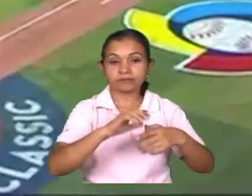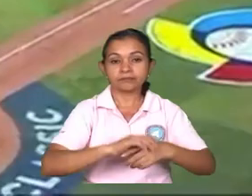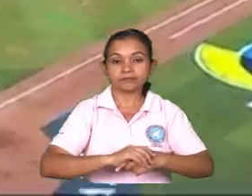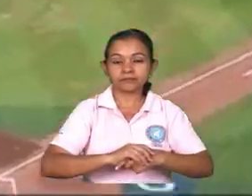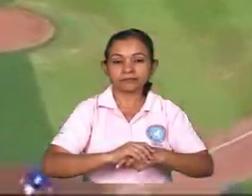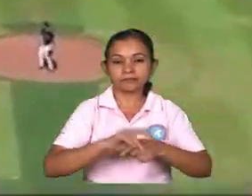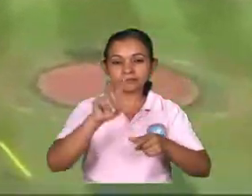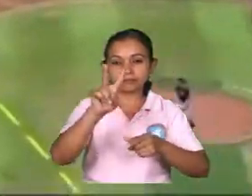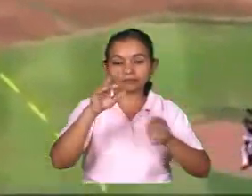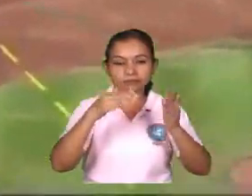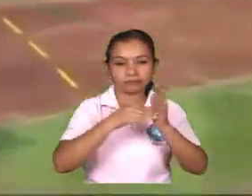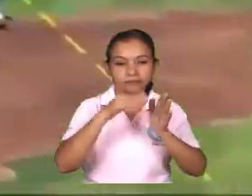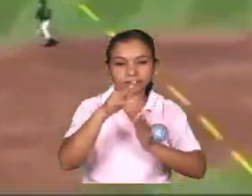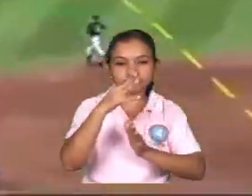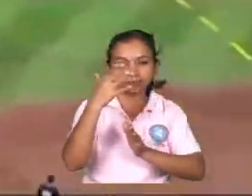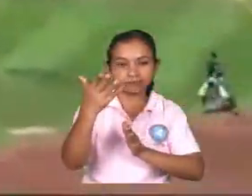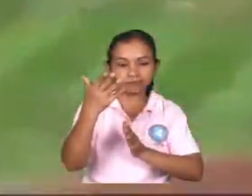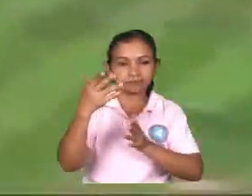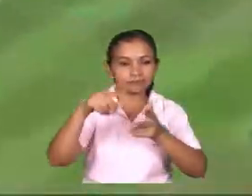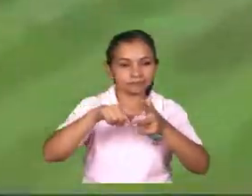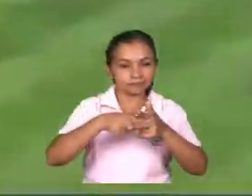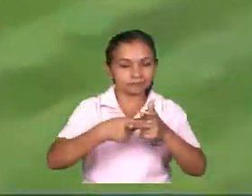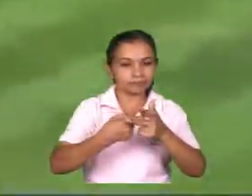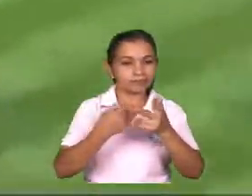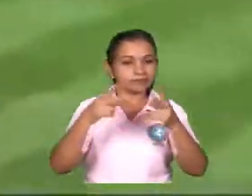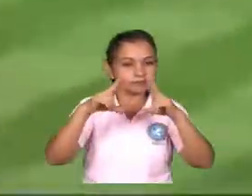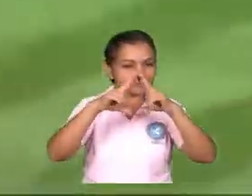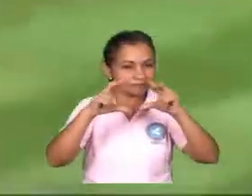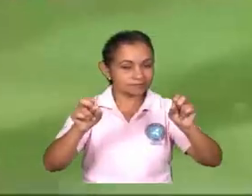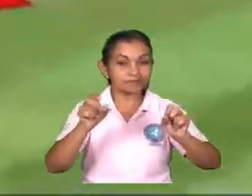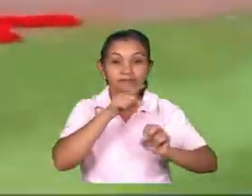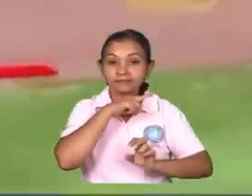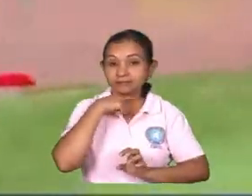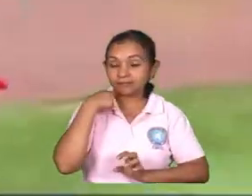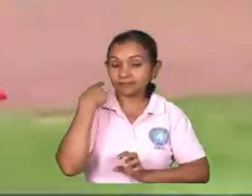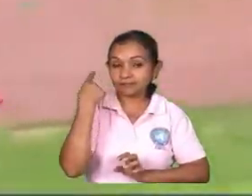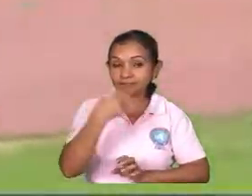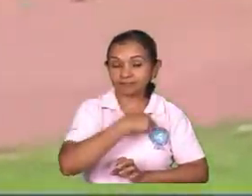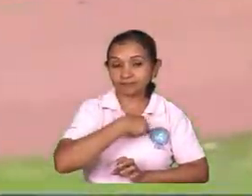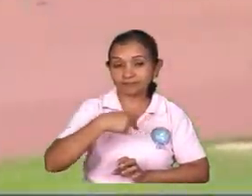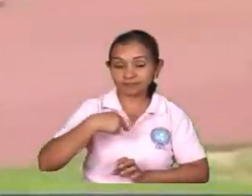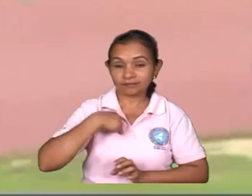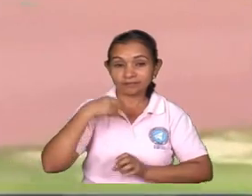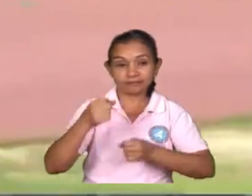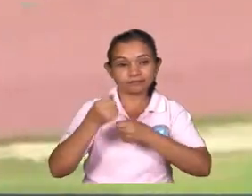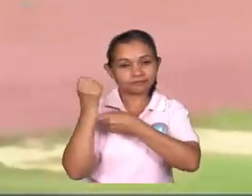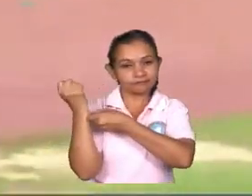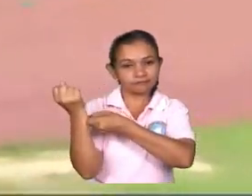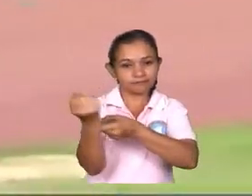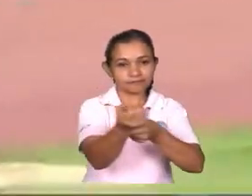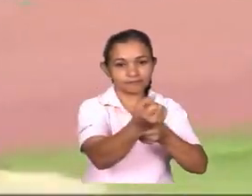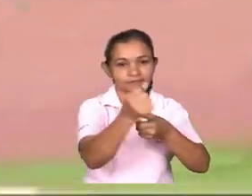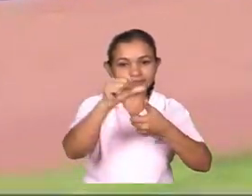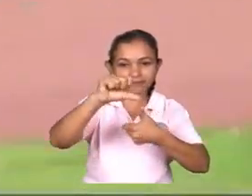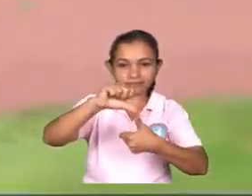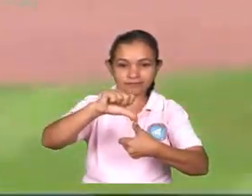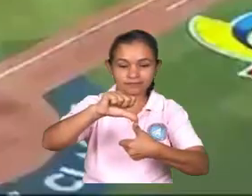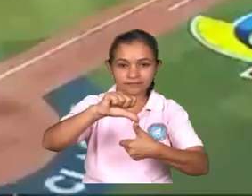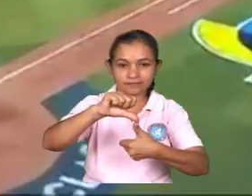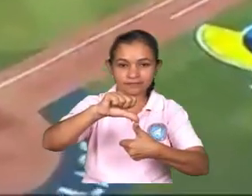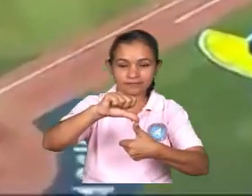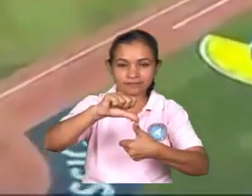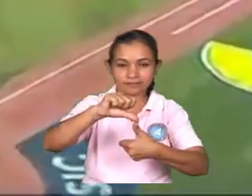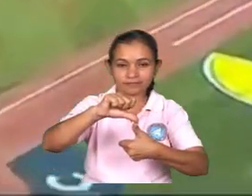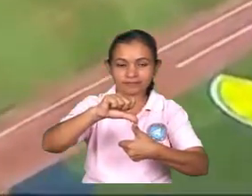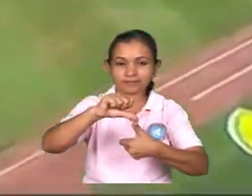Este 2019 recibe a Nicaragua con proyecciones reales para convertirse en una potencia beisbolera en la región centroamericana. Y es